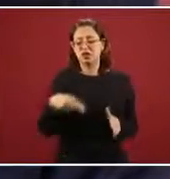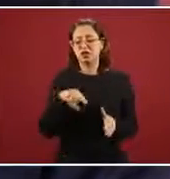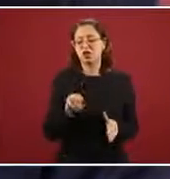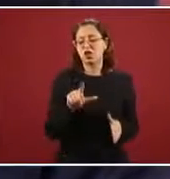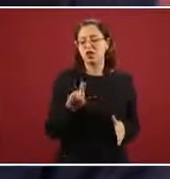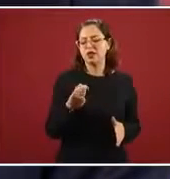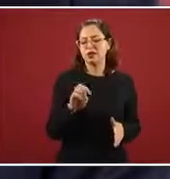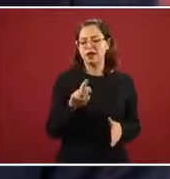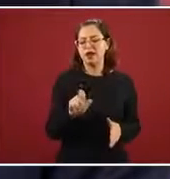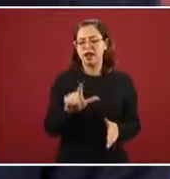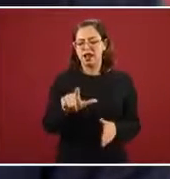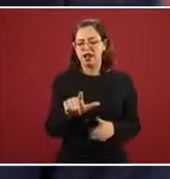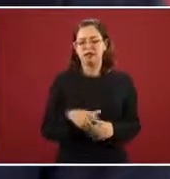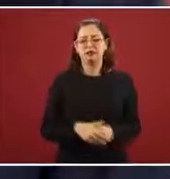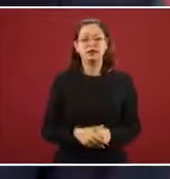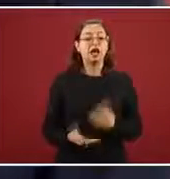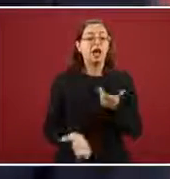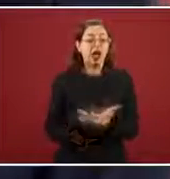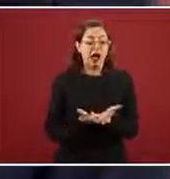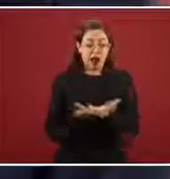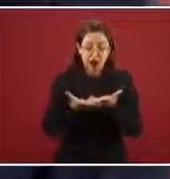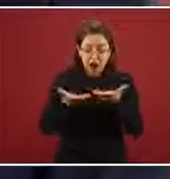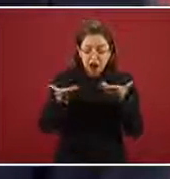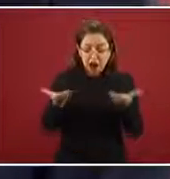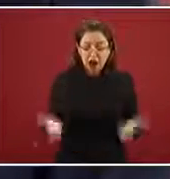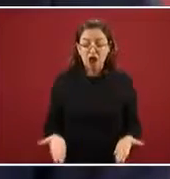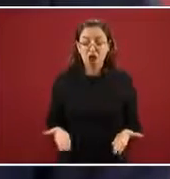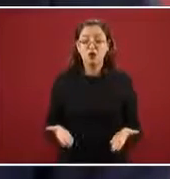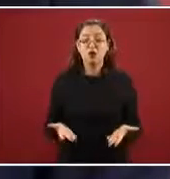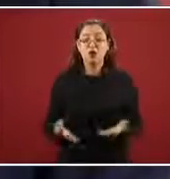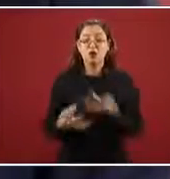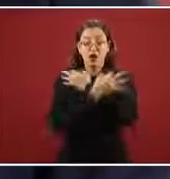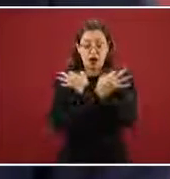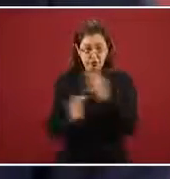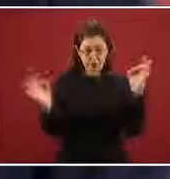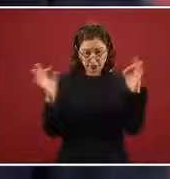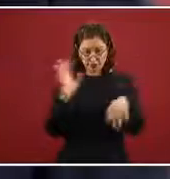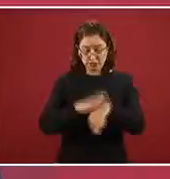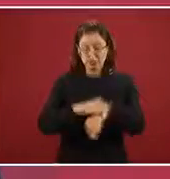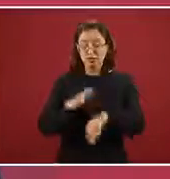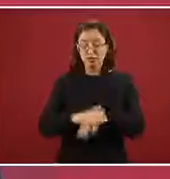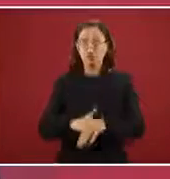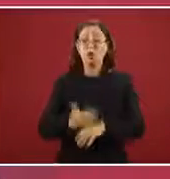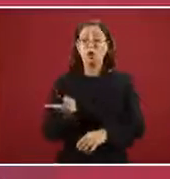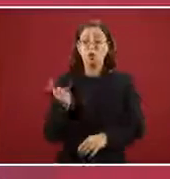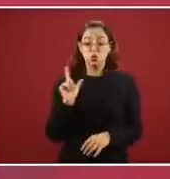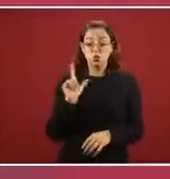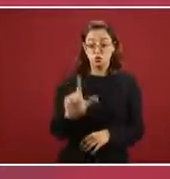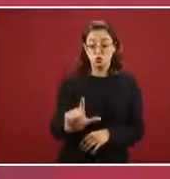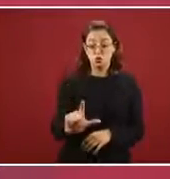neoliberalismo. Ahora, aquí adelanto, el lunes próximo